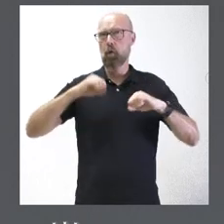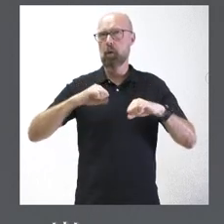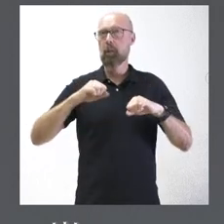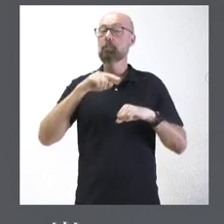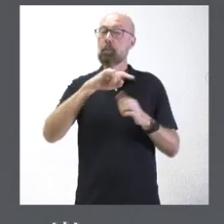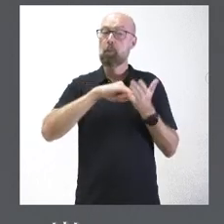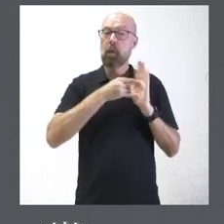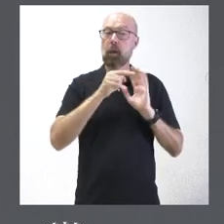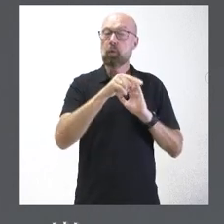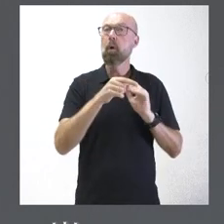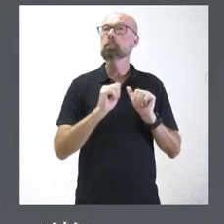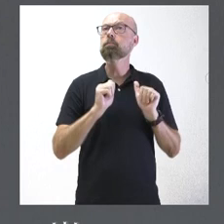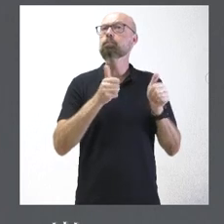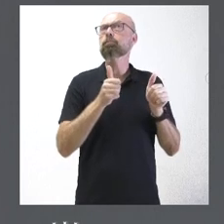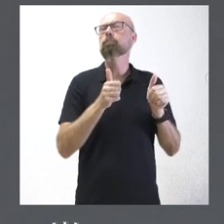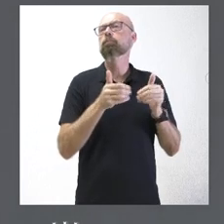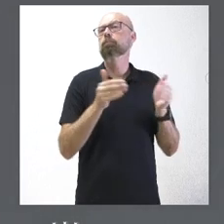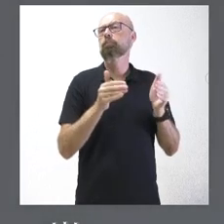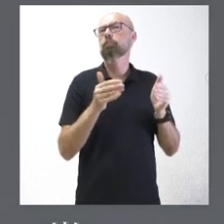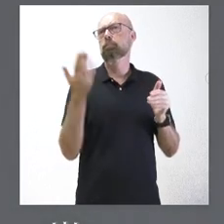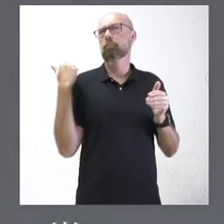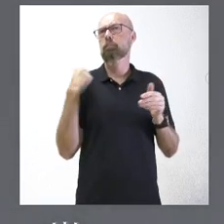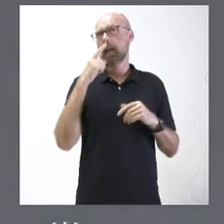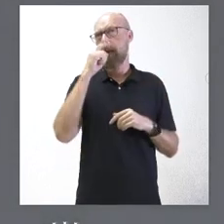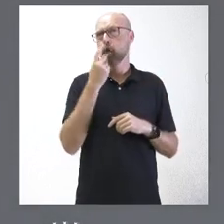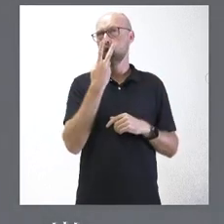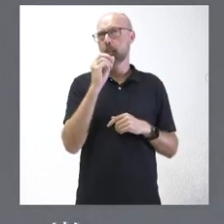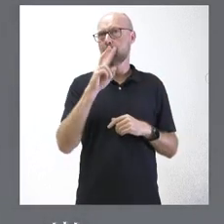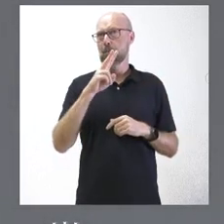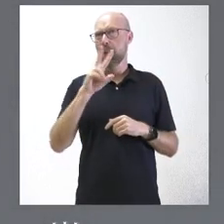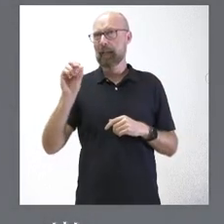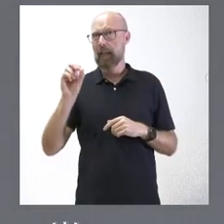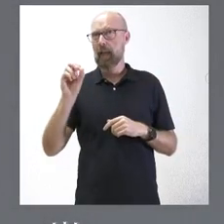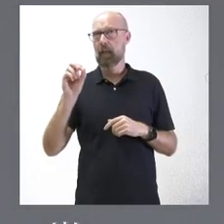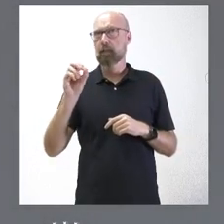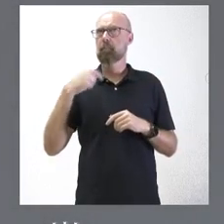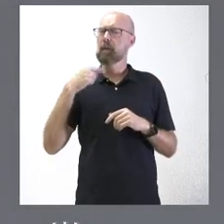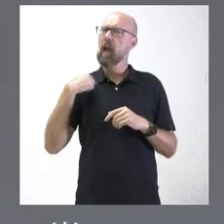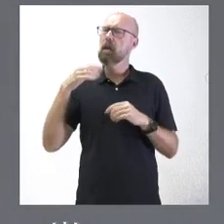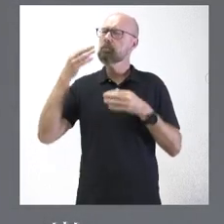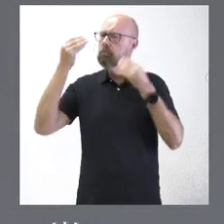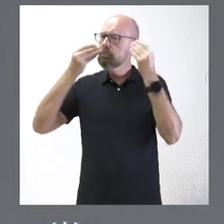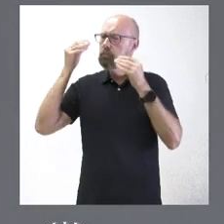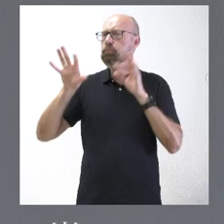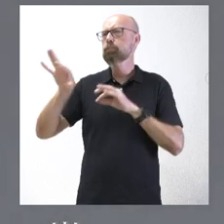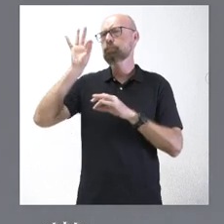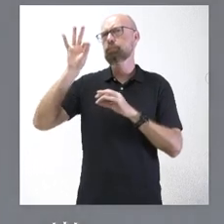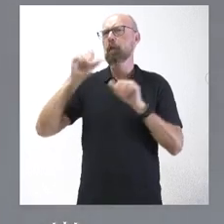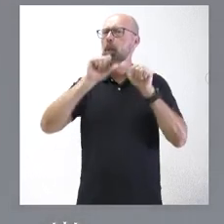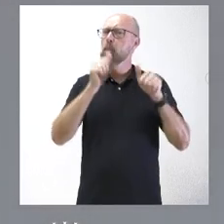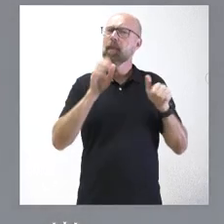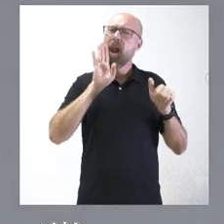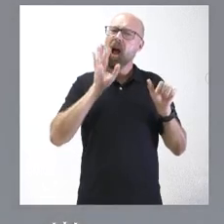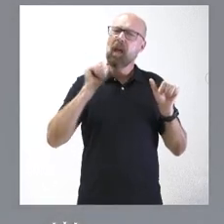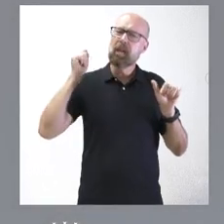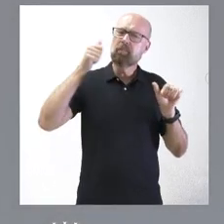arranca en el año 2020 la decisión de Modificar el modelo que teníamos el